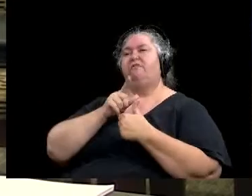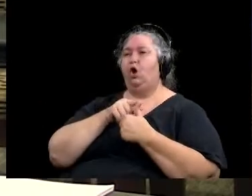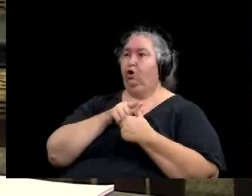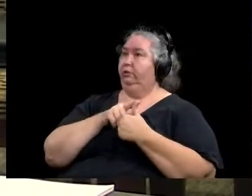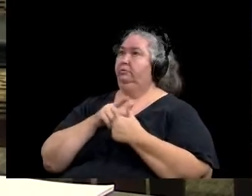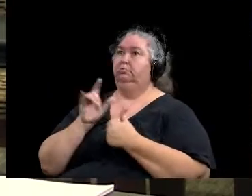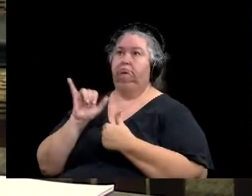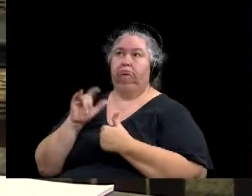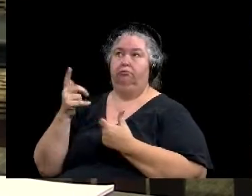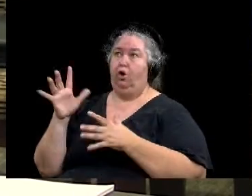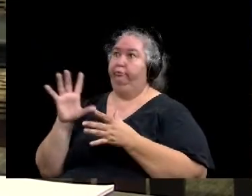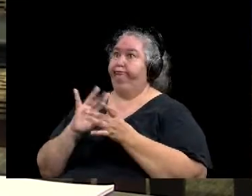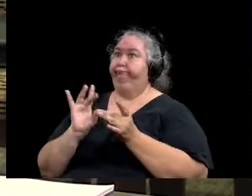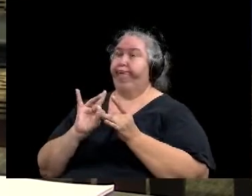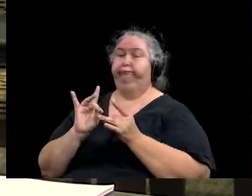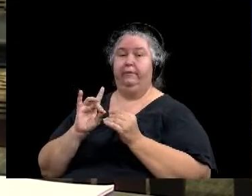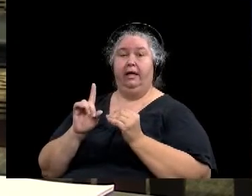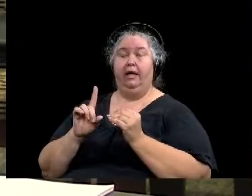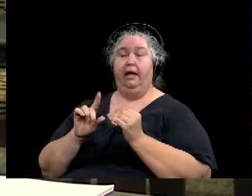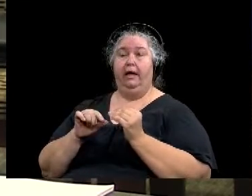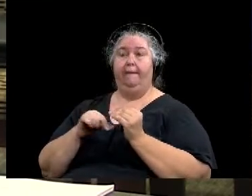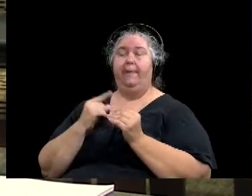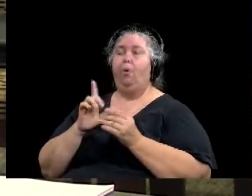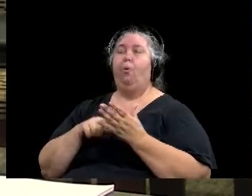como he dicho es